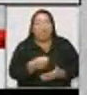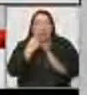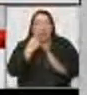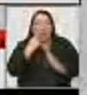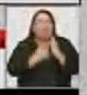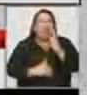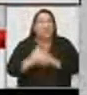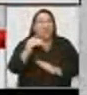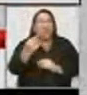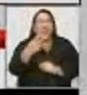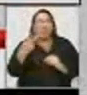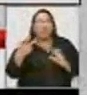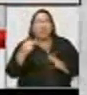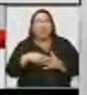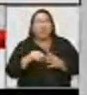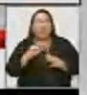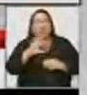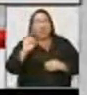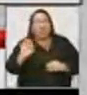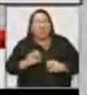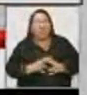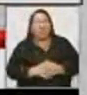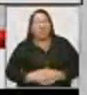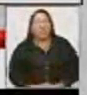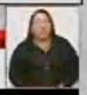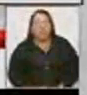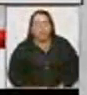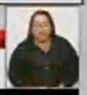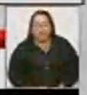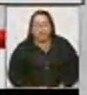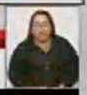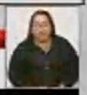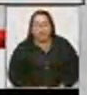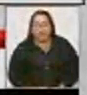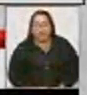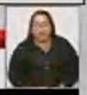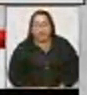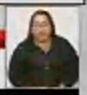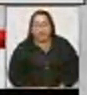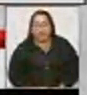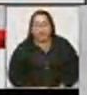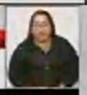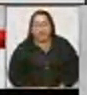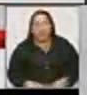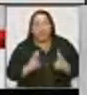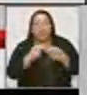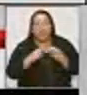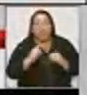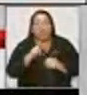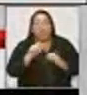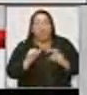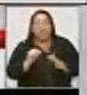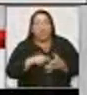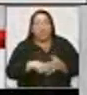femenino no en un 28.8%. Esta brecha en el sector público es